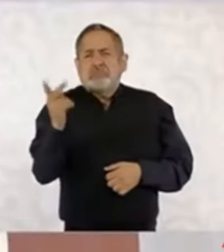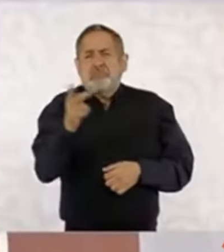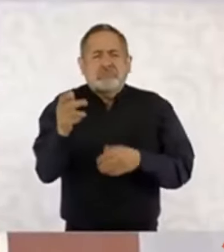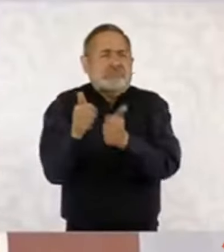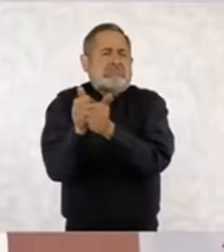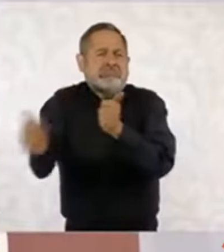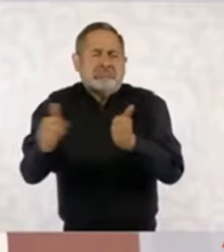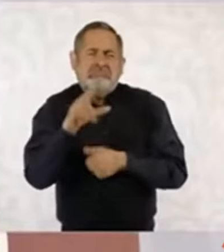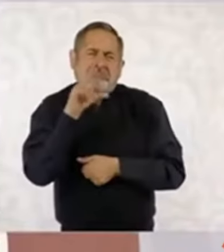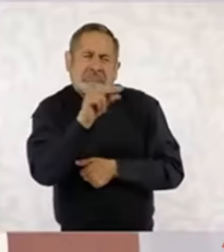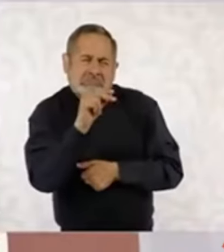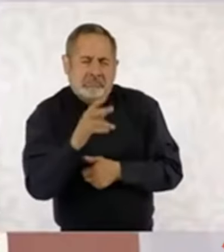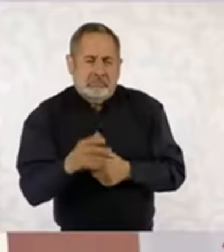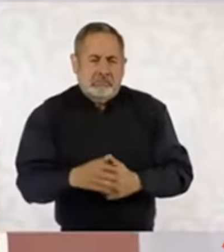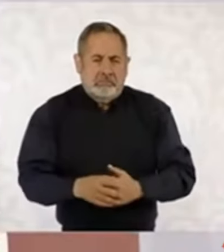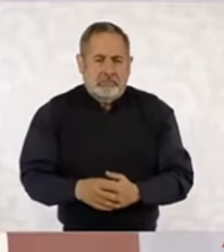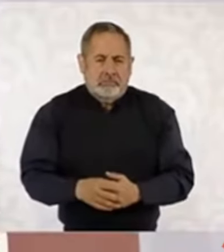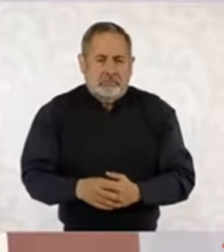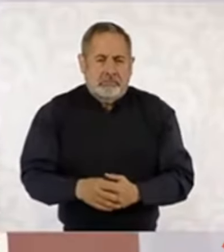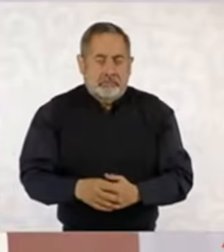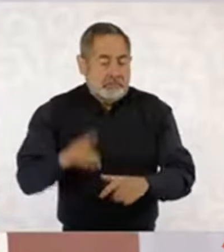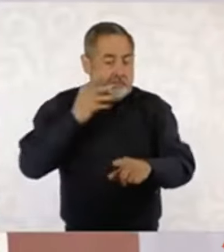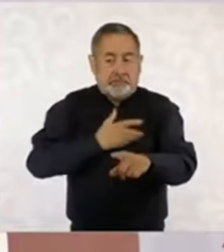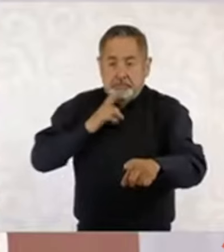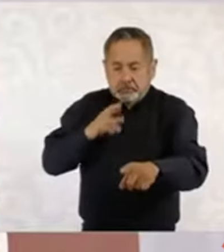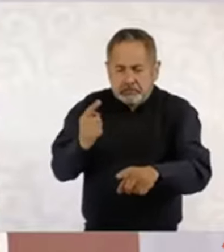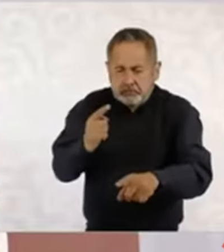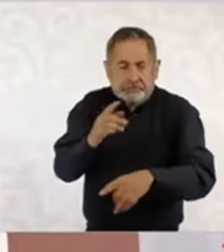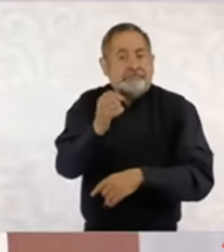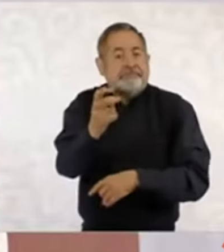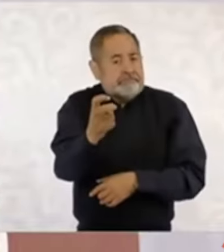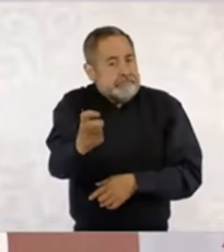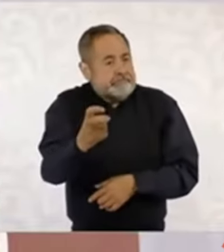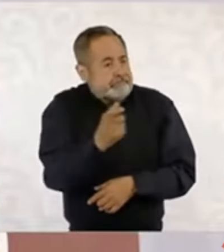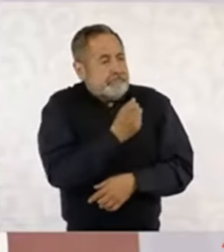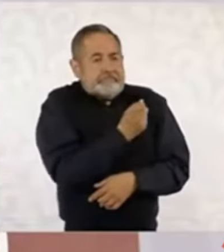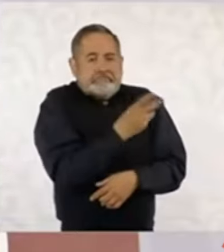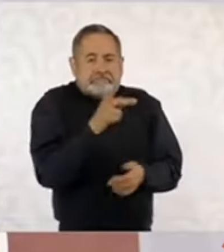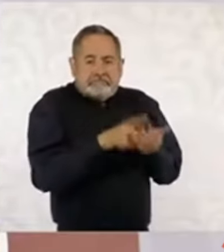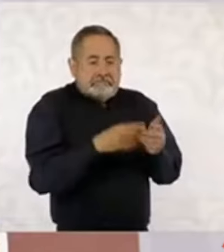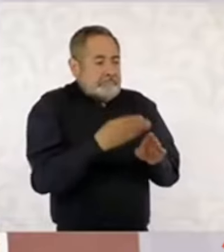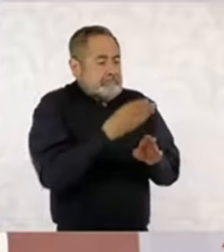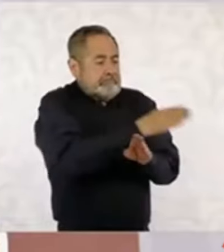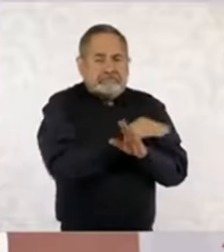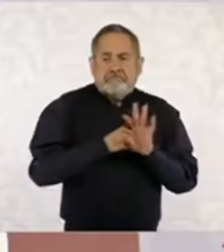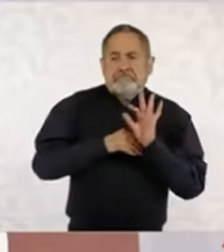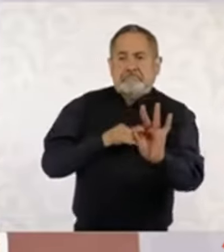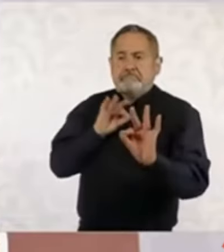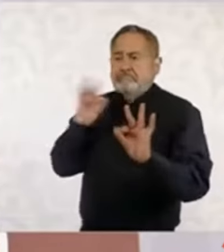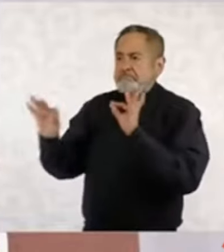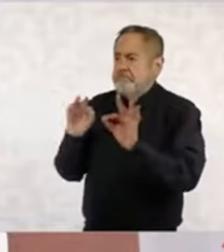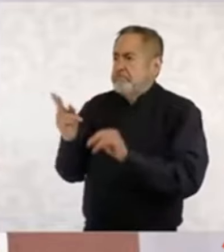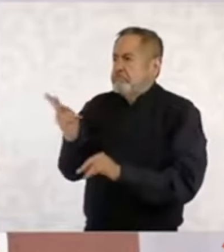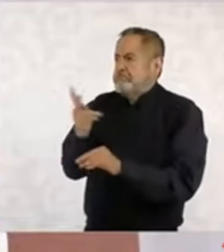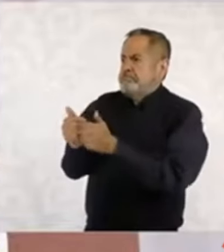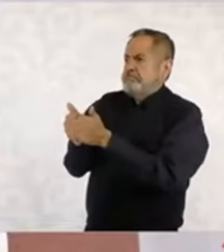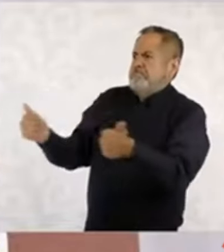presidente. Pues eso querían, que había algunos del viejo régimen